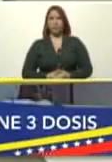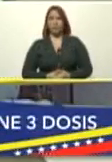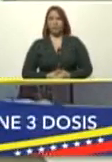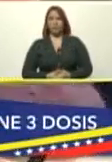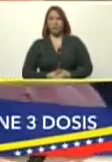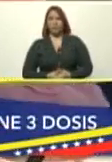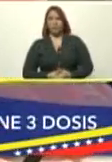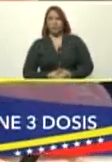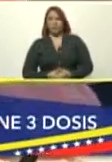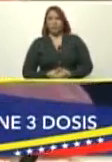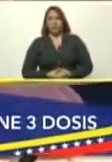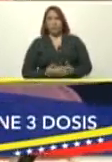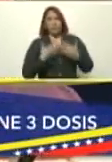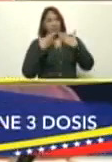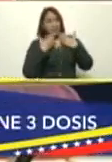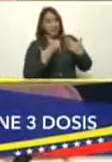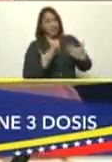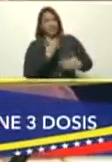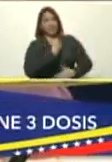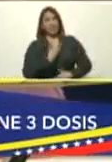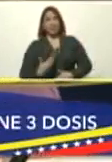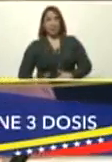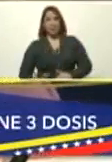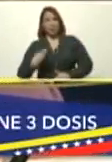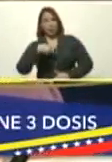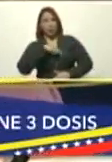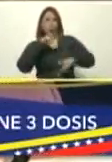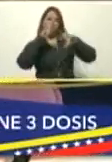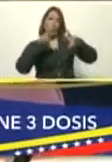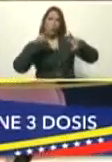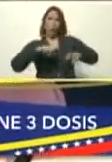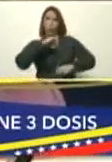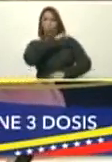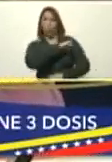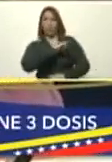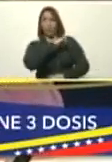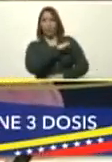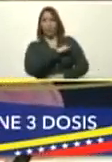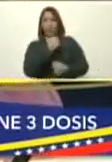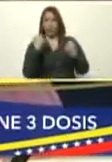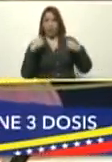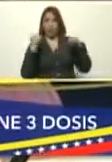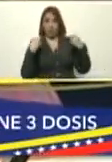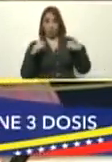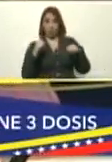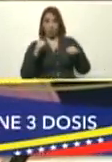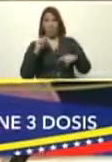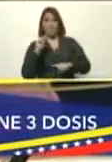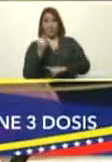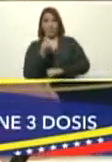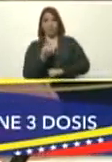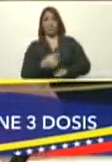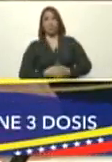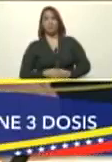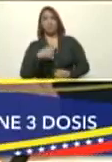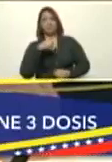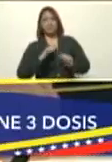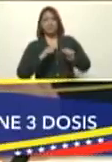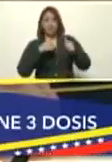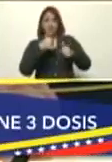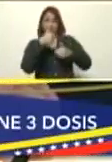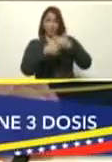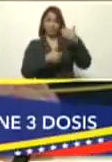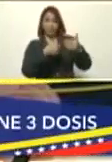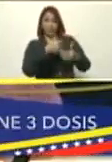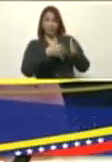Gracias, presidente. Bueno, hemos estado analizando con el comité terapéutico. En principio, usted inició el proceso